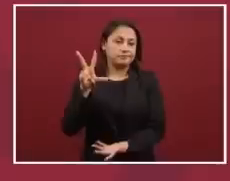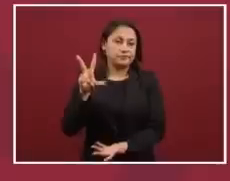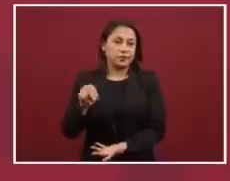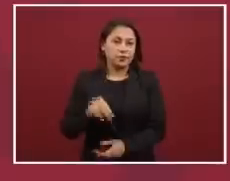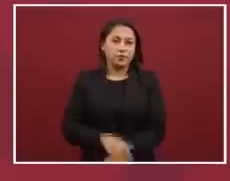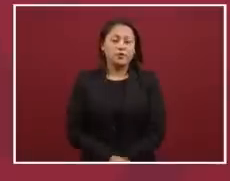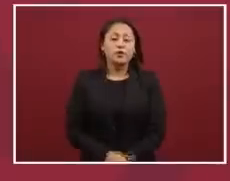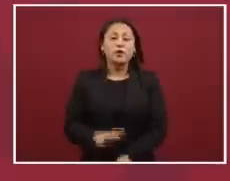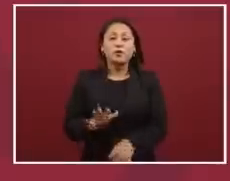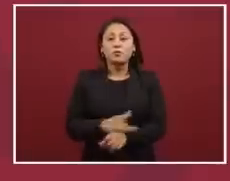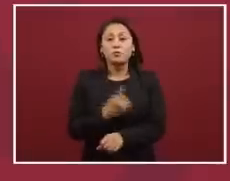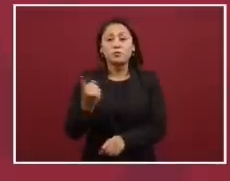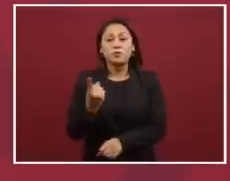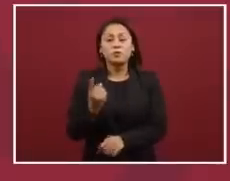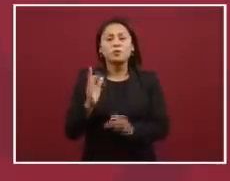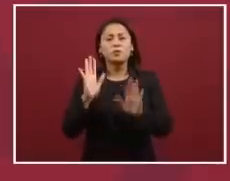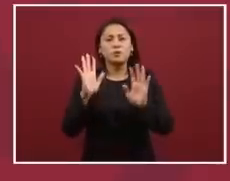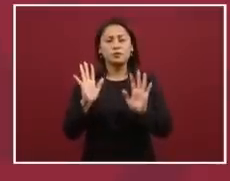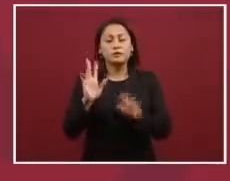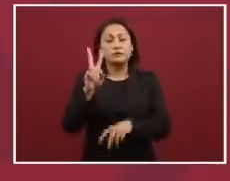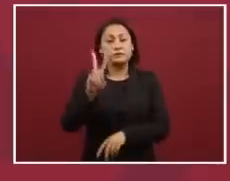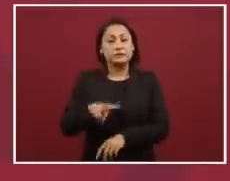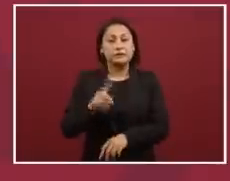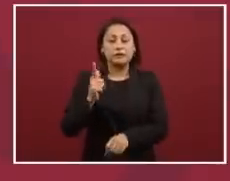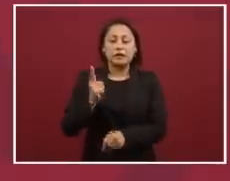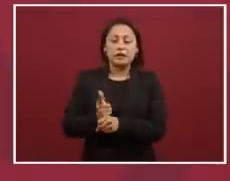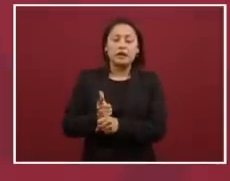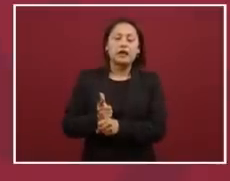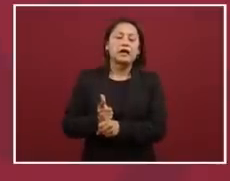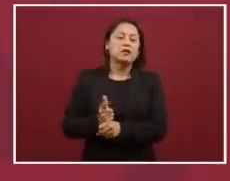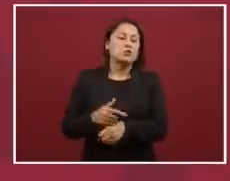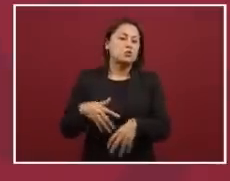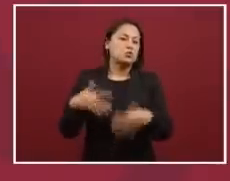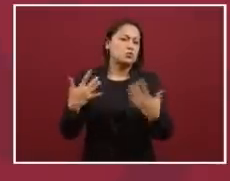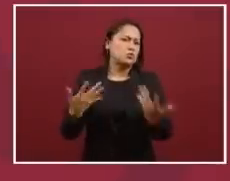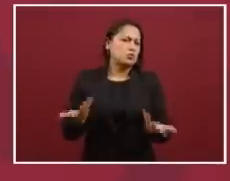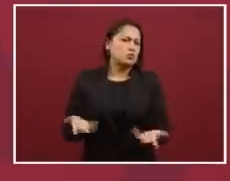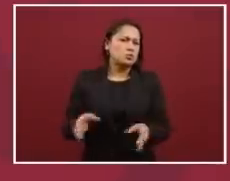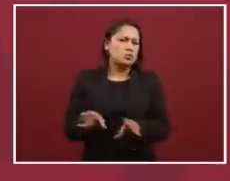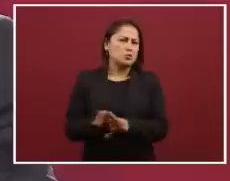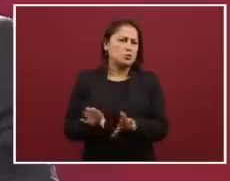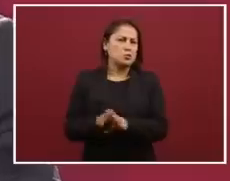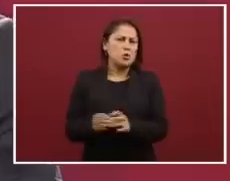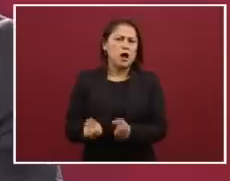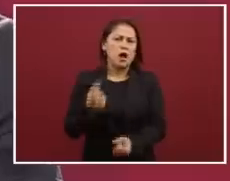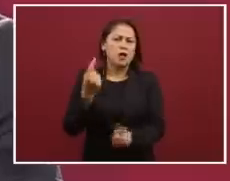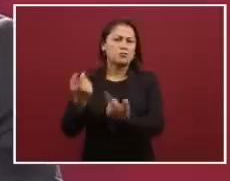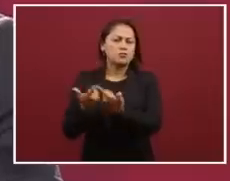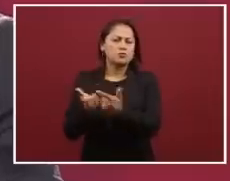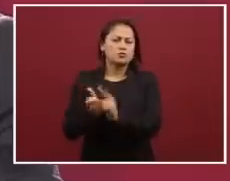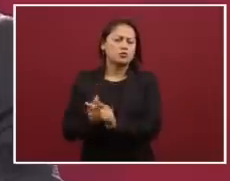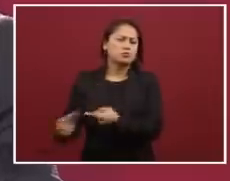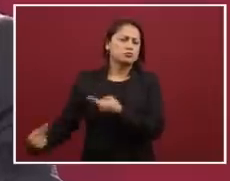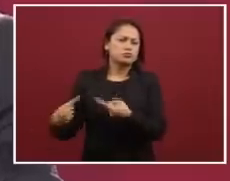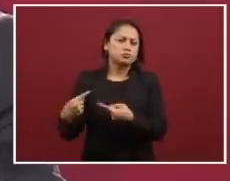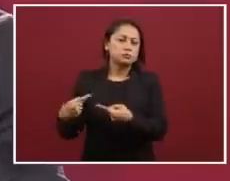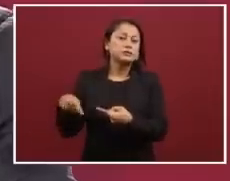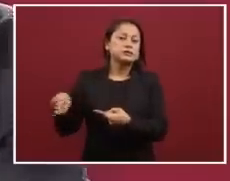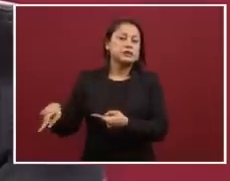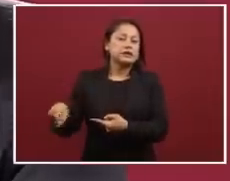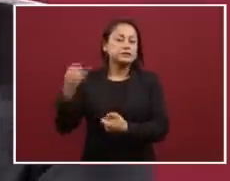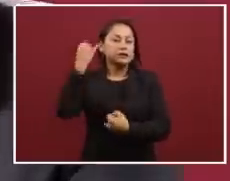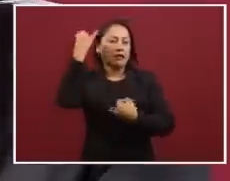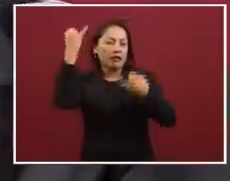cómo inventan cosas nuestros adversarios. los